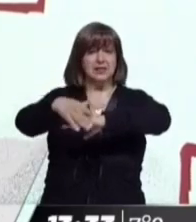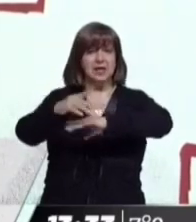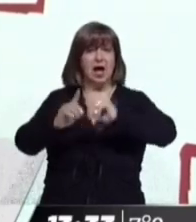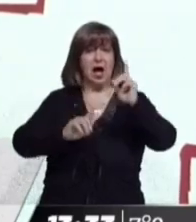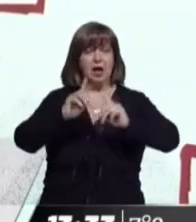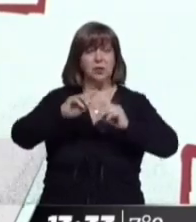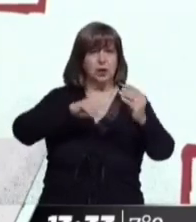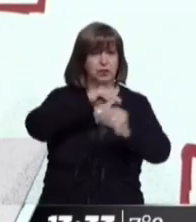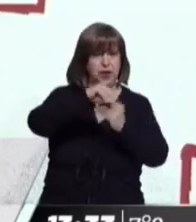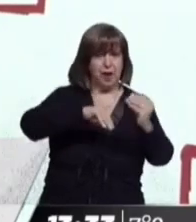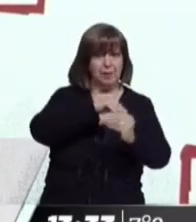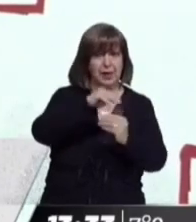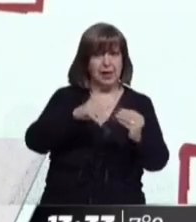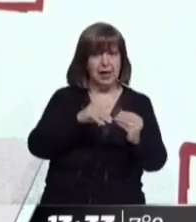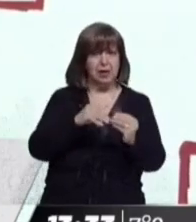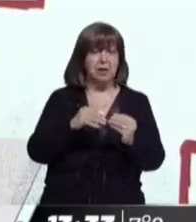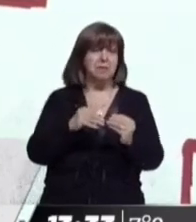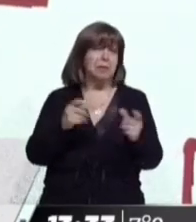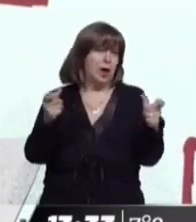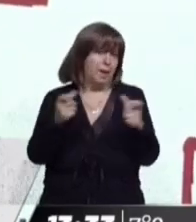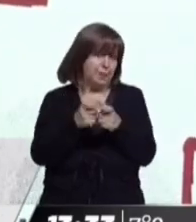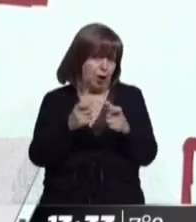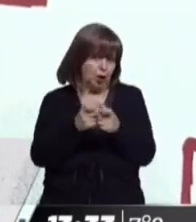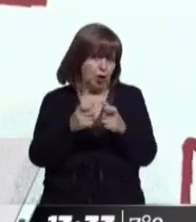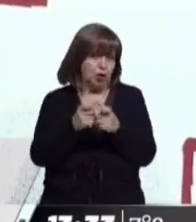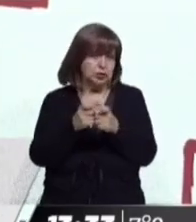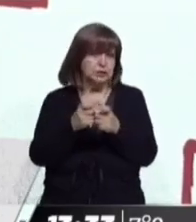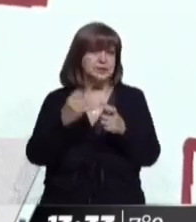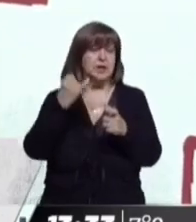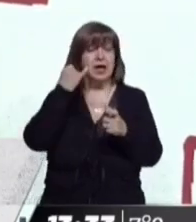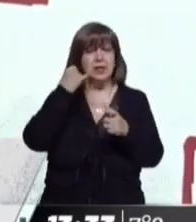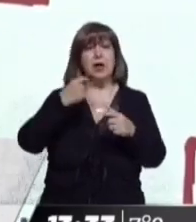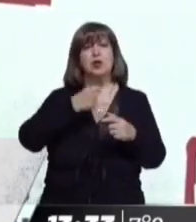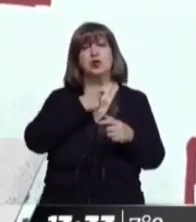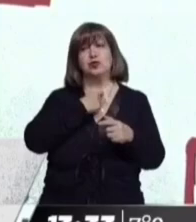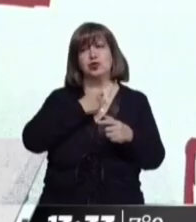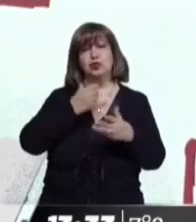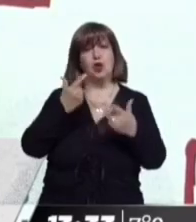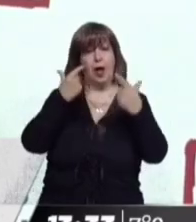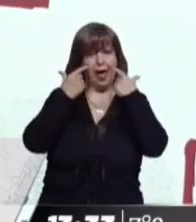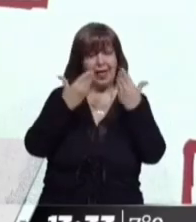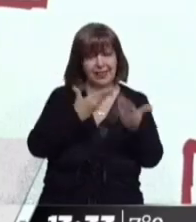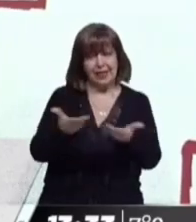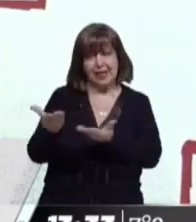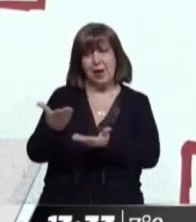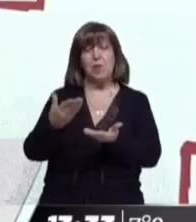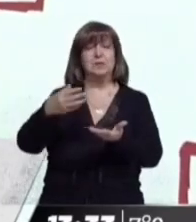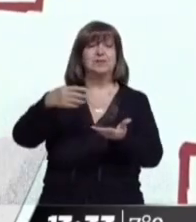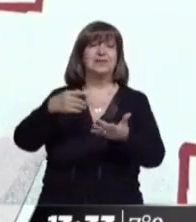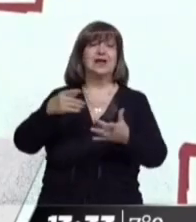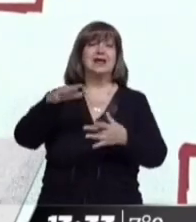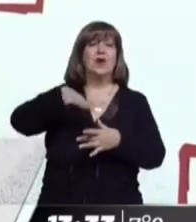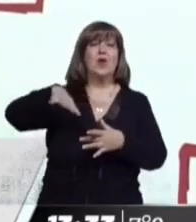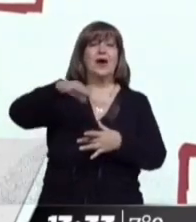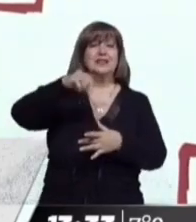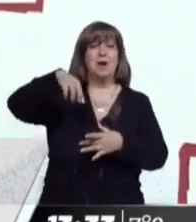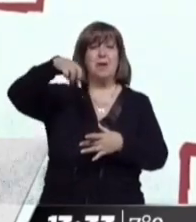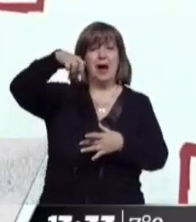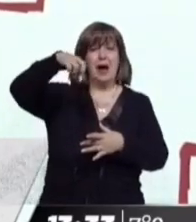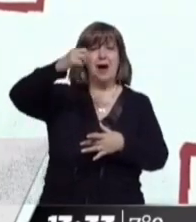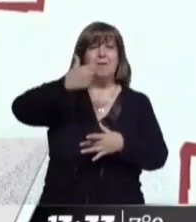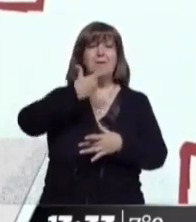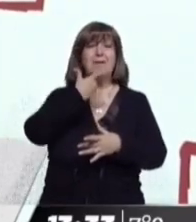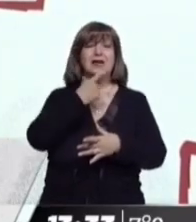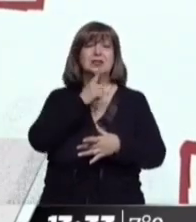eh pero no son tantas la la pastoral de calle suele atender más Ver niños en la calle es es un es un problema